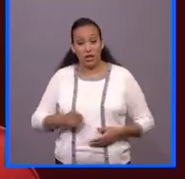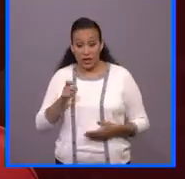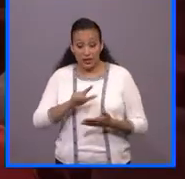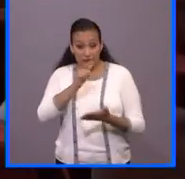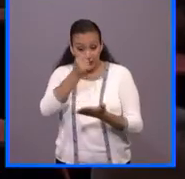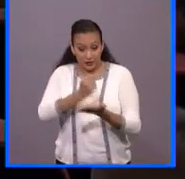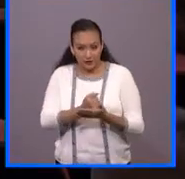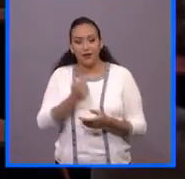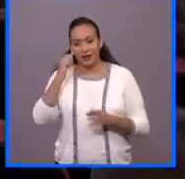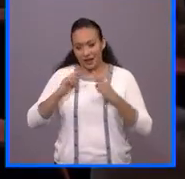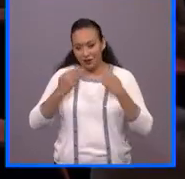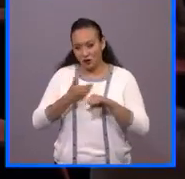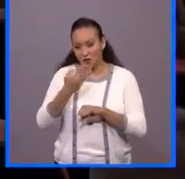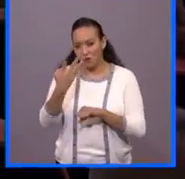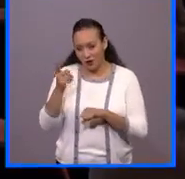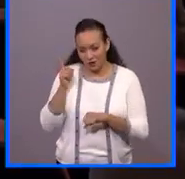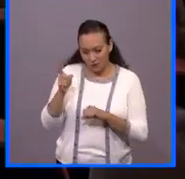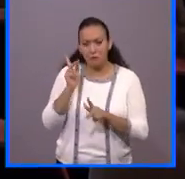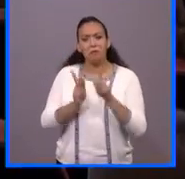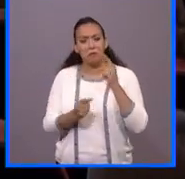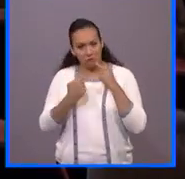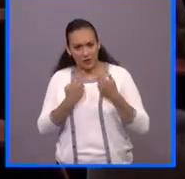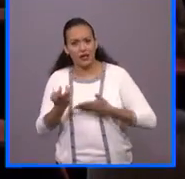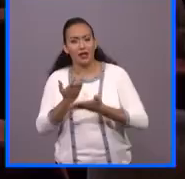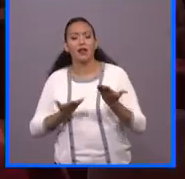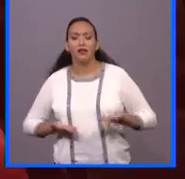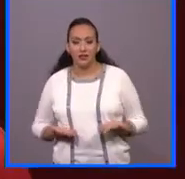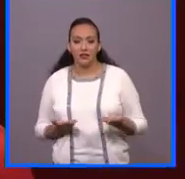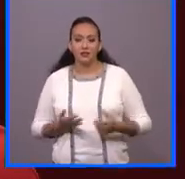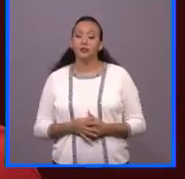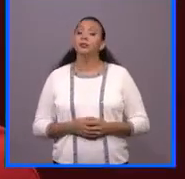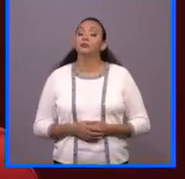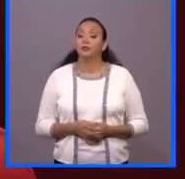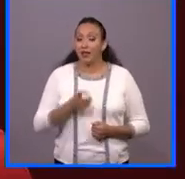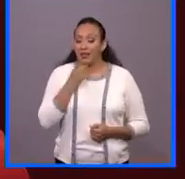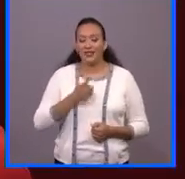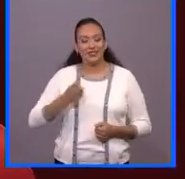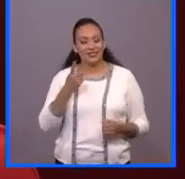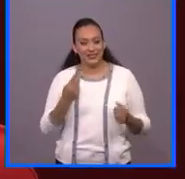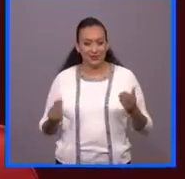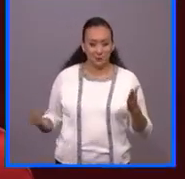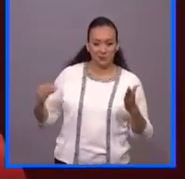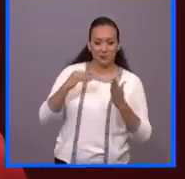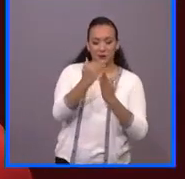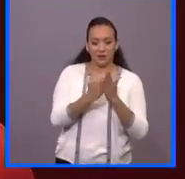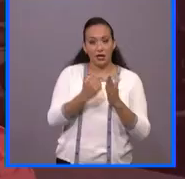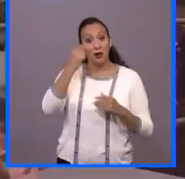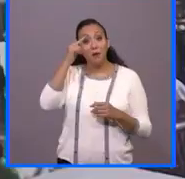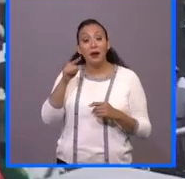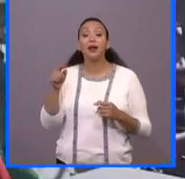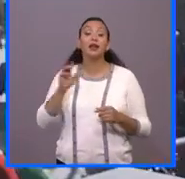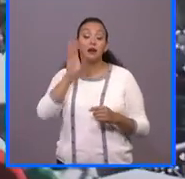panel 4 del 10º Congreso Internacional de Derecho Constitucional, señaló necesario generar mecanismos de selección de